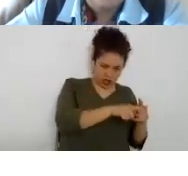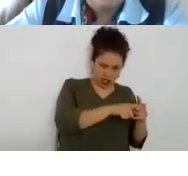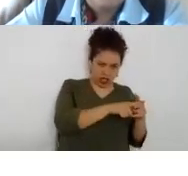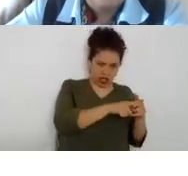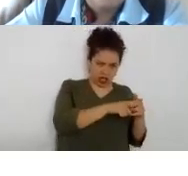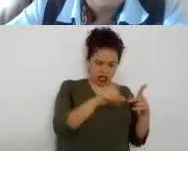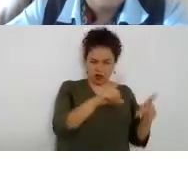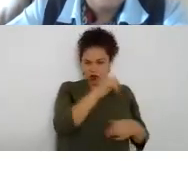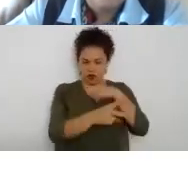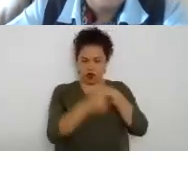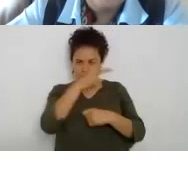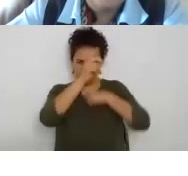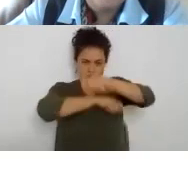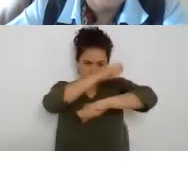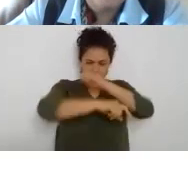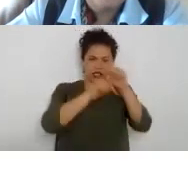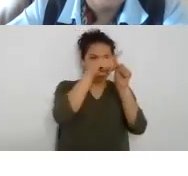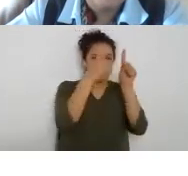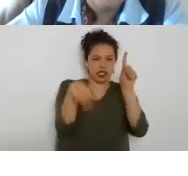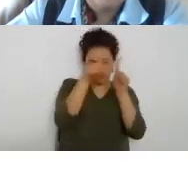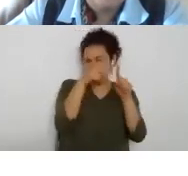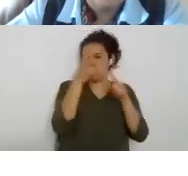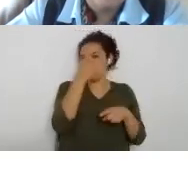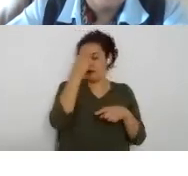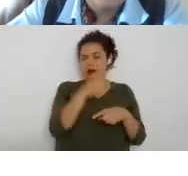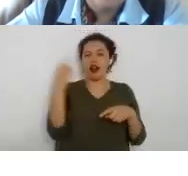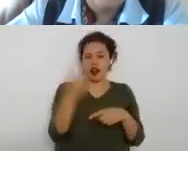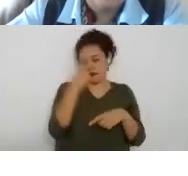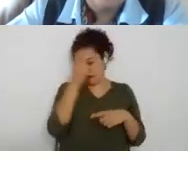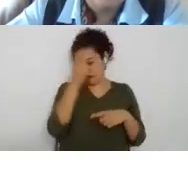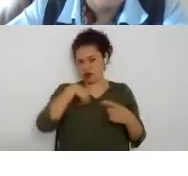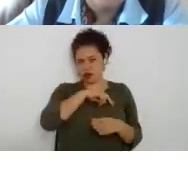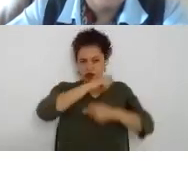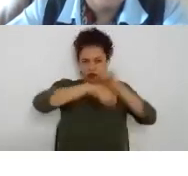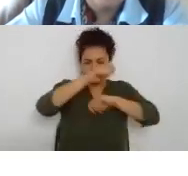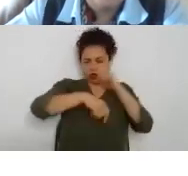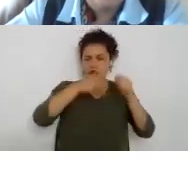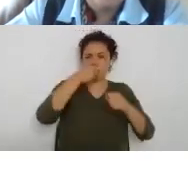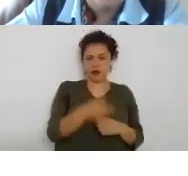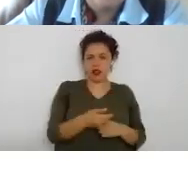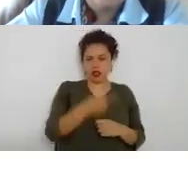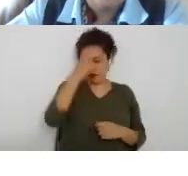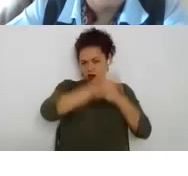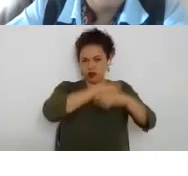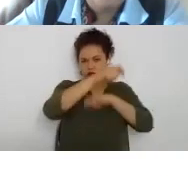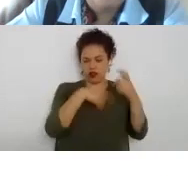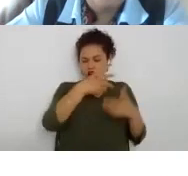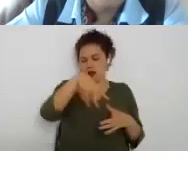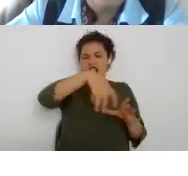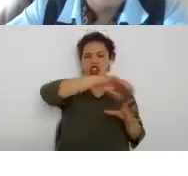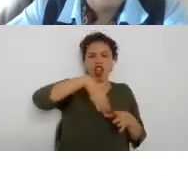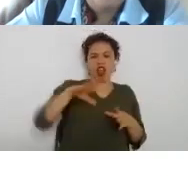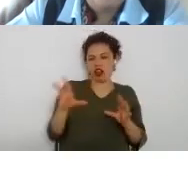circulares. Esto dijimos que era para darle cuerpo a nuestro vendaje, ¿ok? Para que nuestra venda no quedara suelta y